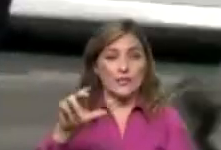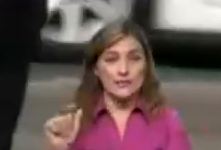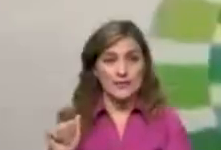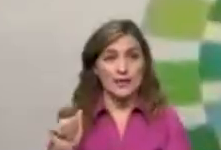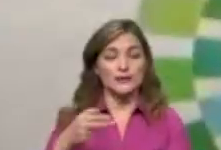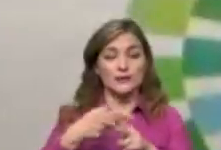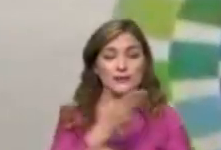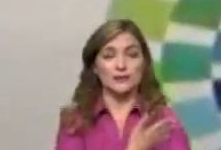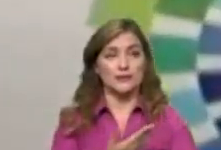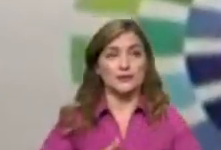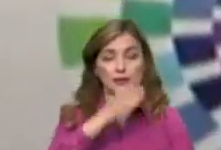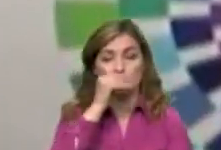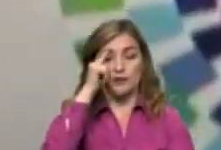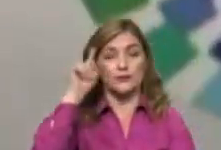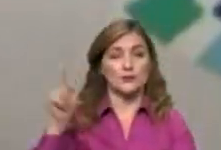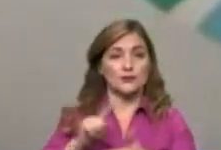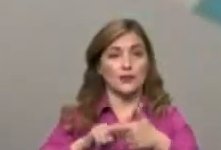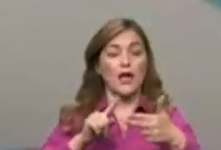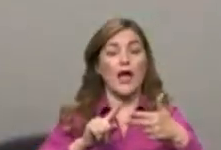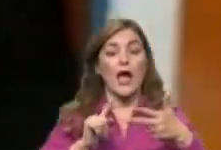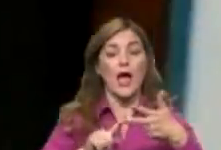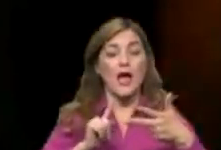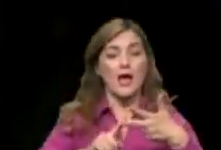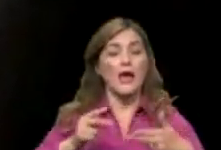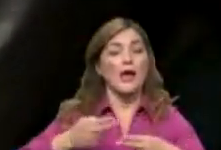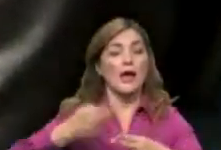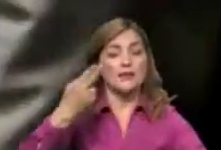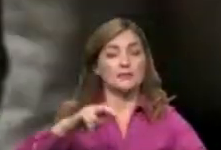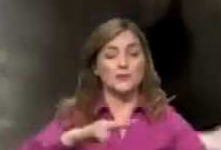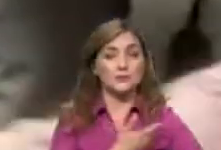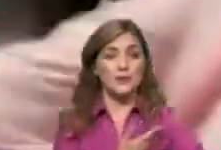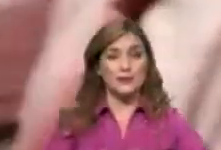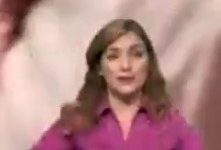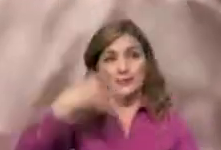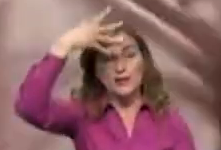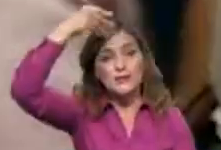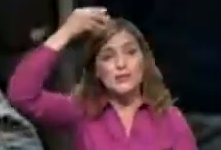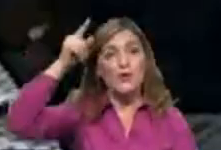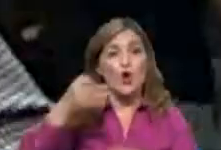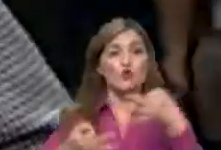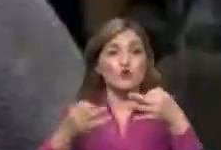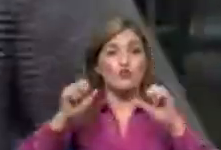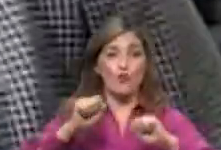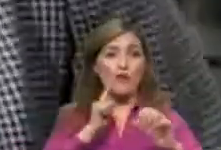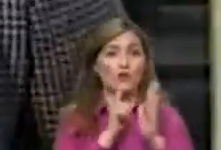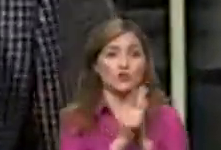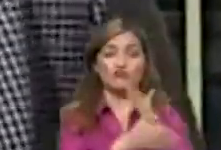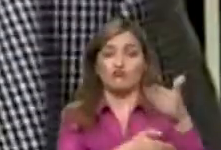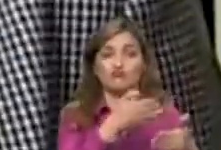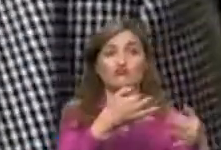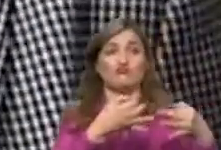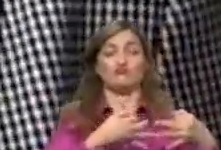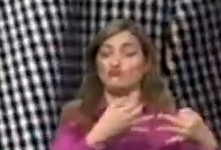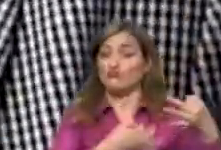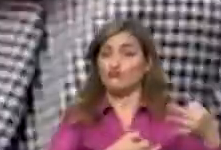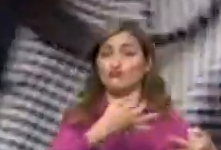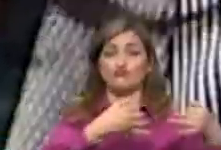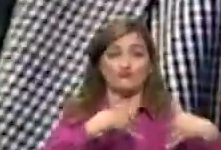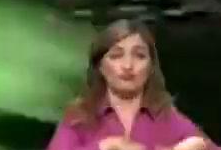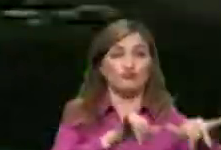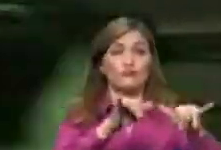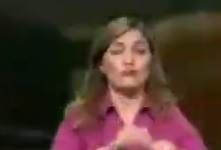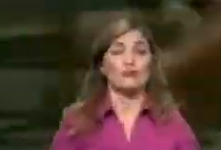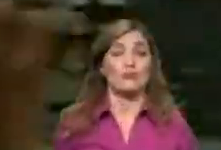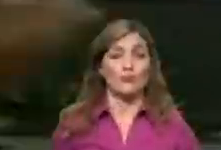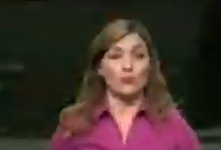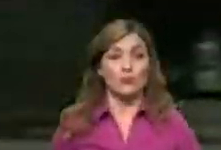el expresidente Rafael Correa y el exvicepresidente Jorge Glass. Con ello, la justicia podrá continuar con el proceso de vinculación al